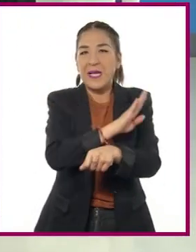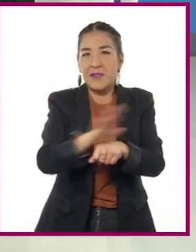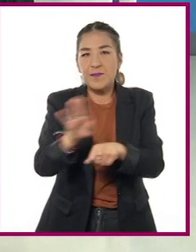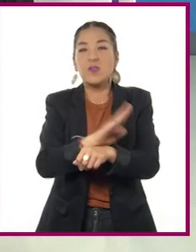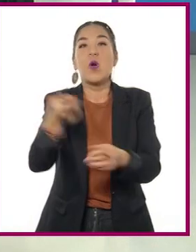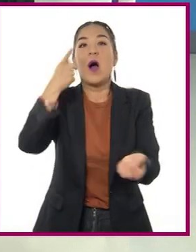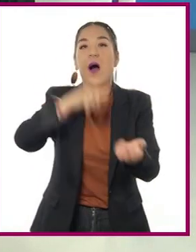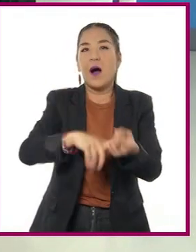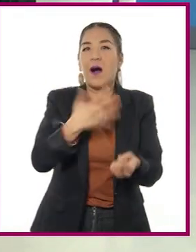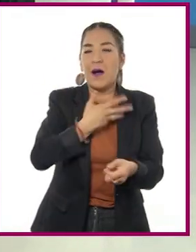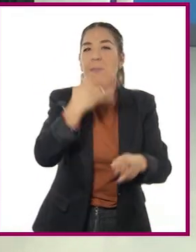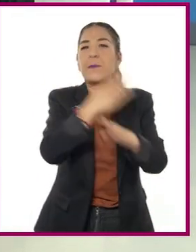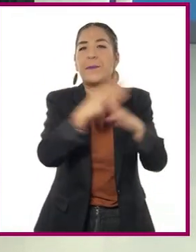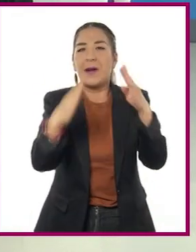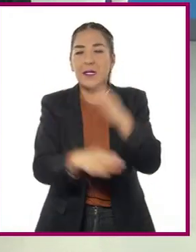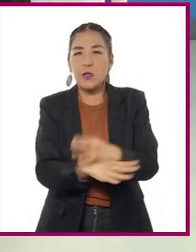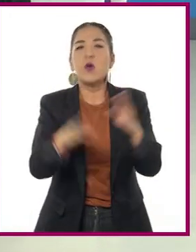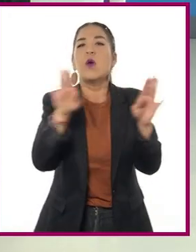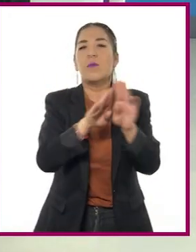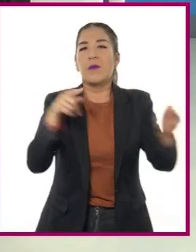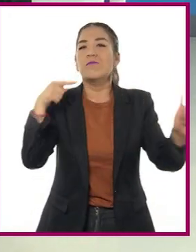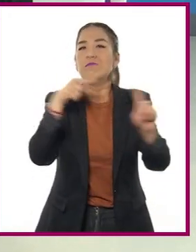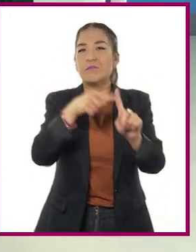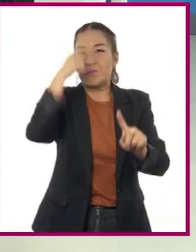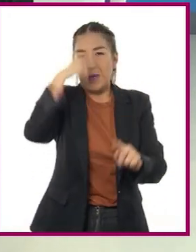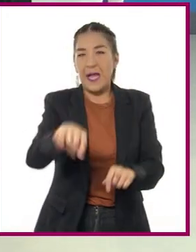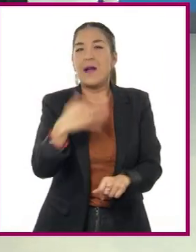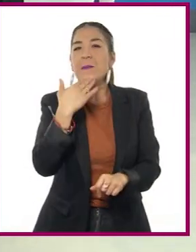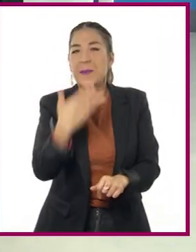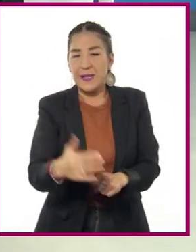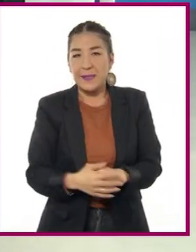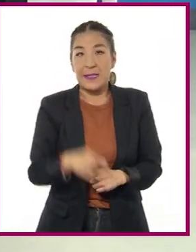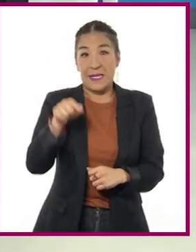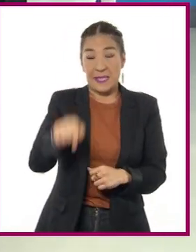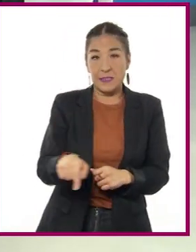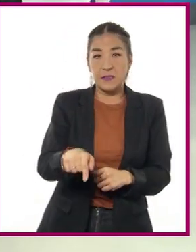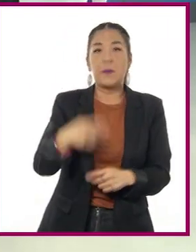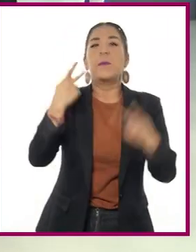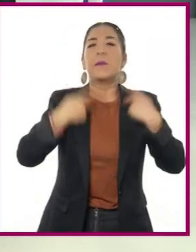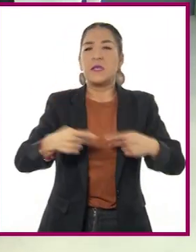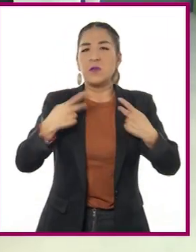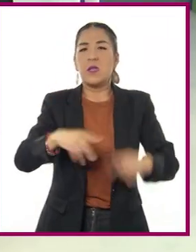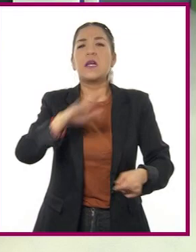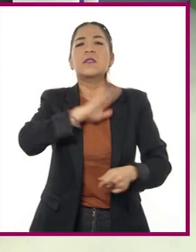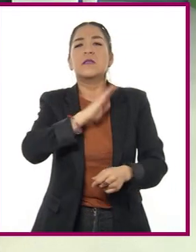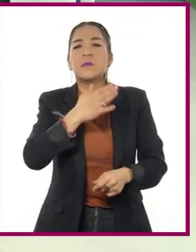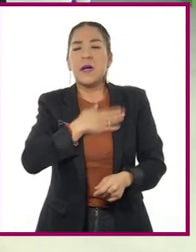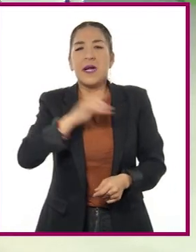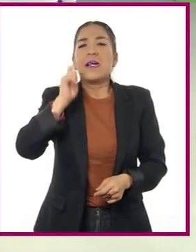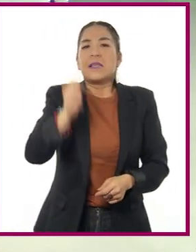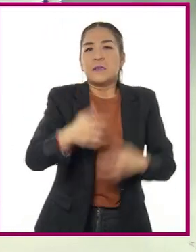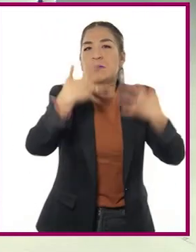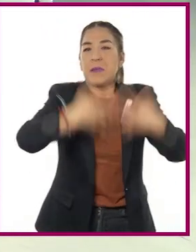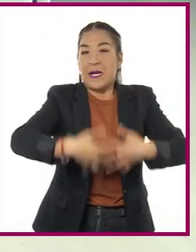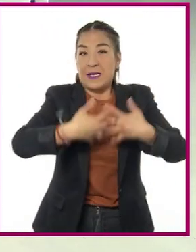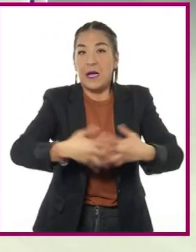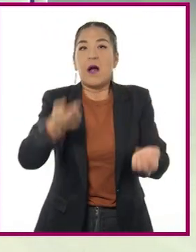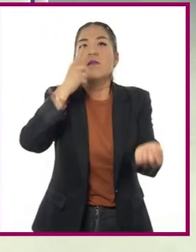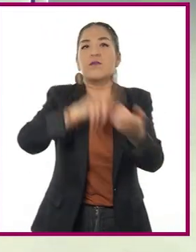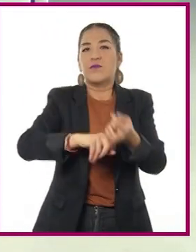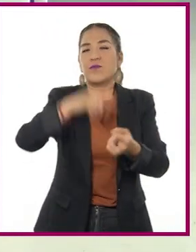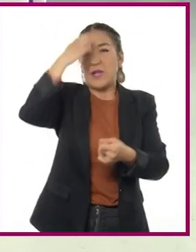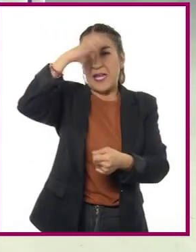existentes, orientándolos al bien común. Para este fin, los españoles adaptaron la maquinaria